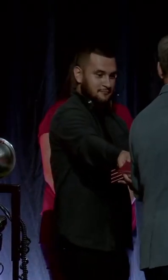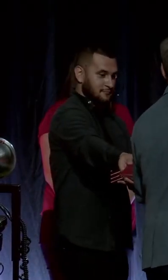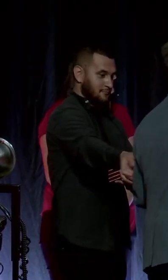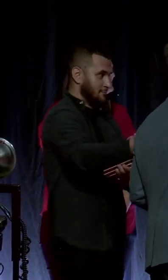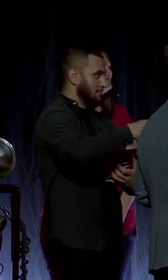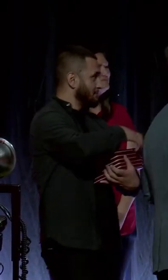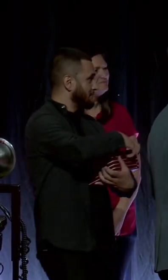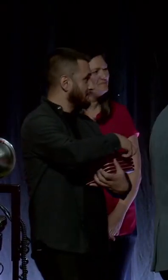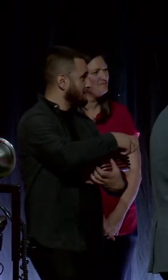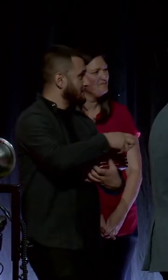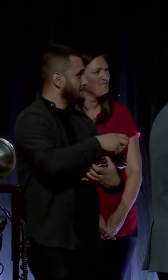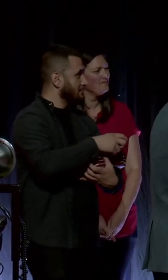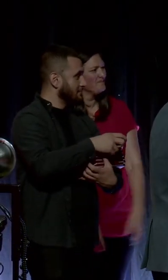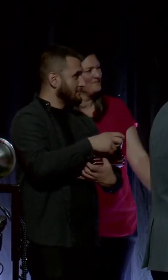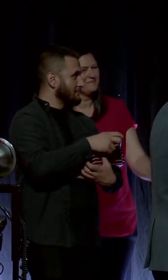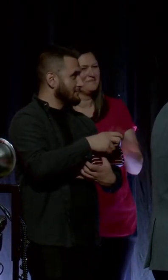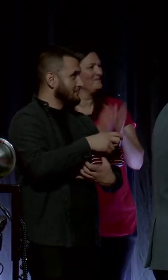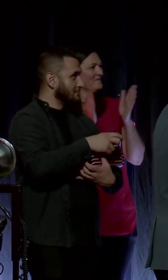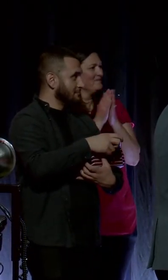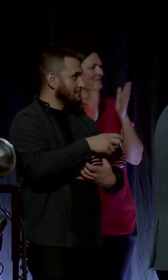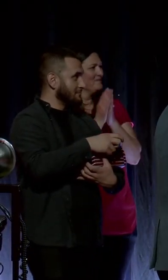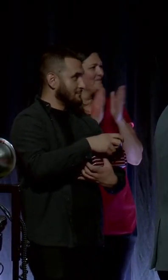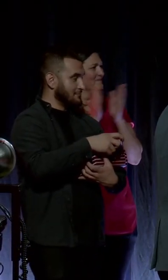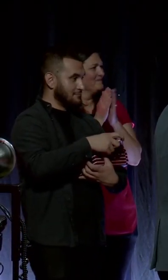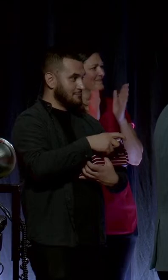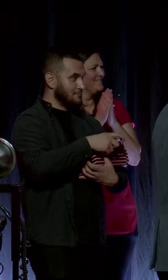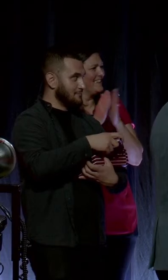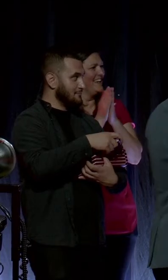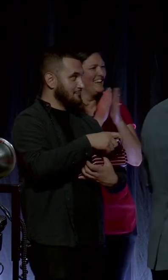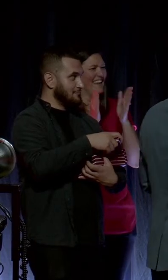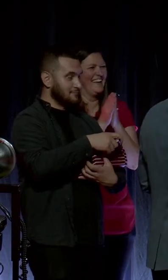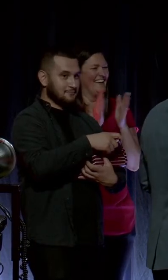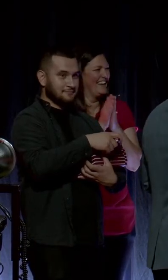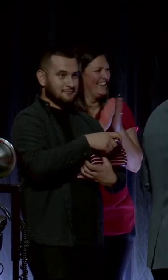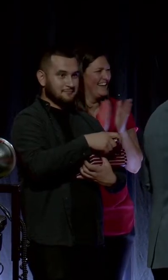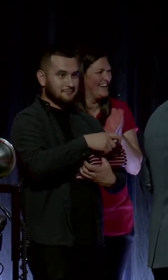Jose Lopez Fausto. Tiempo pal pisto.